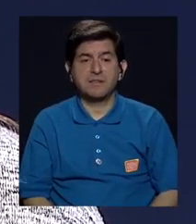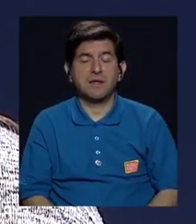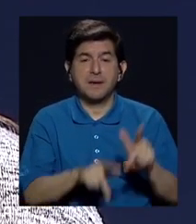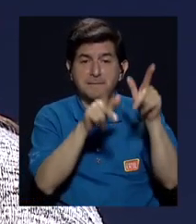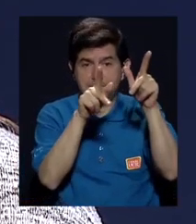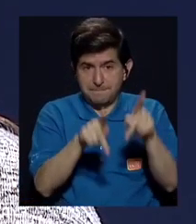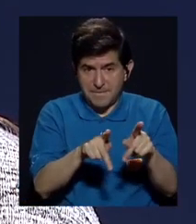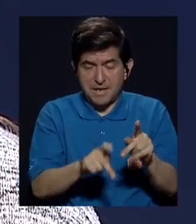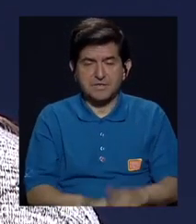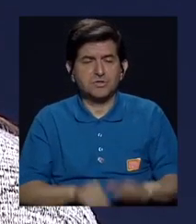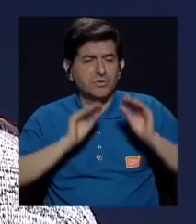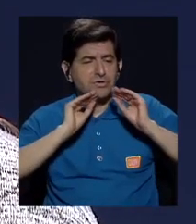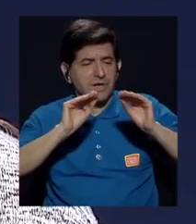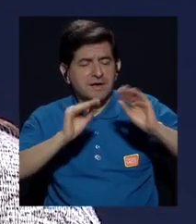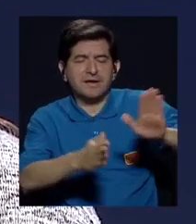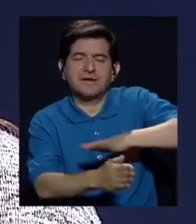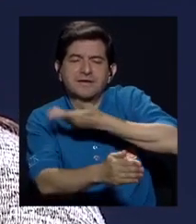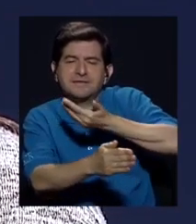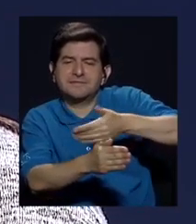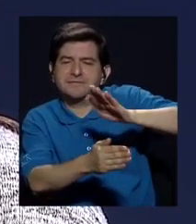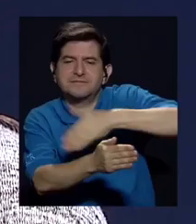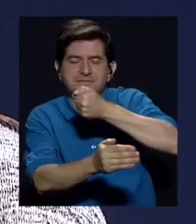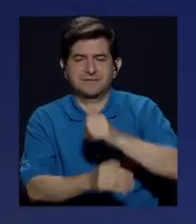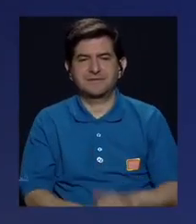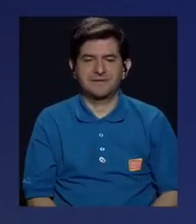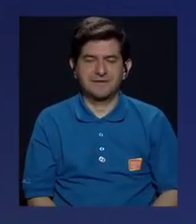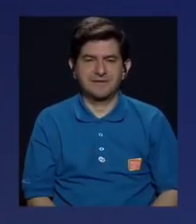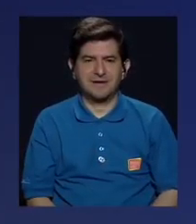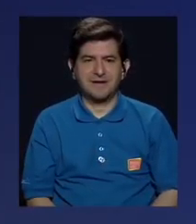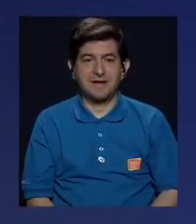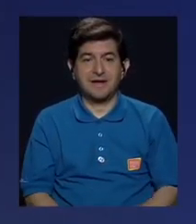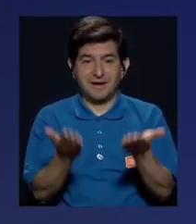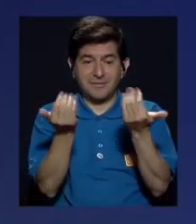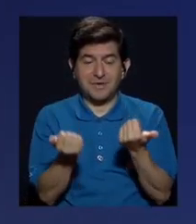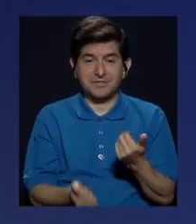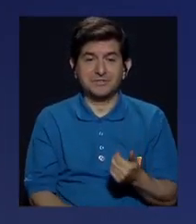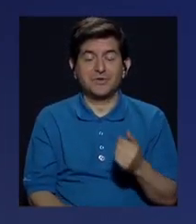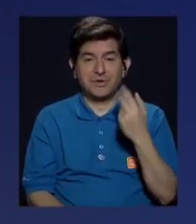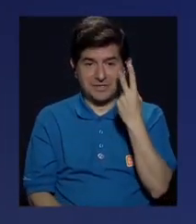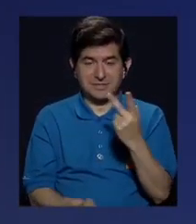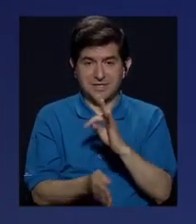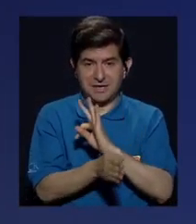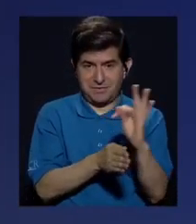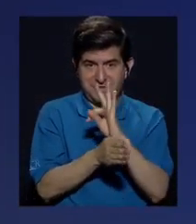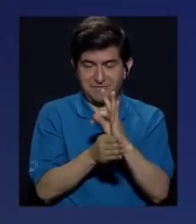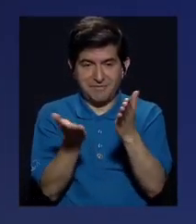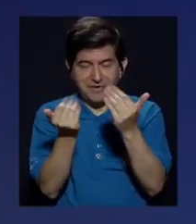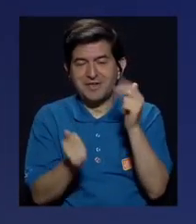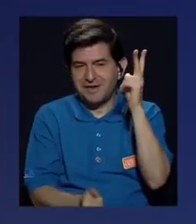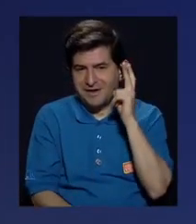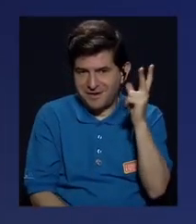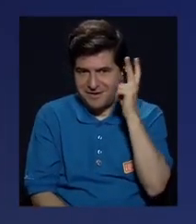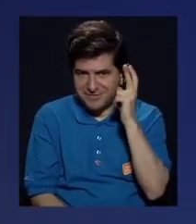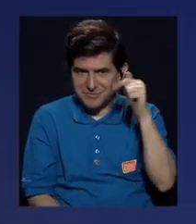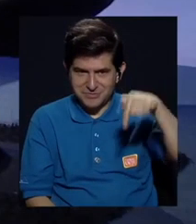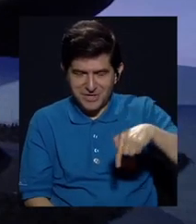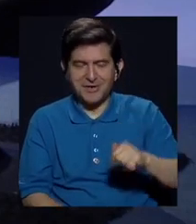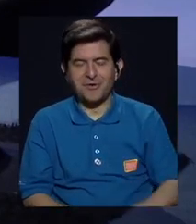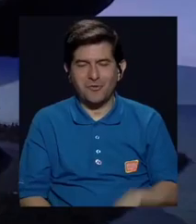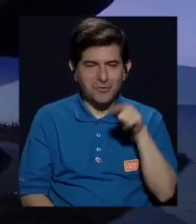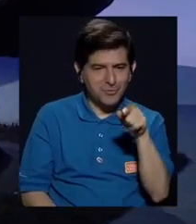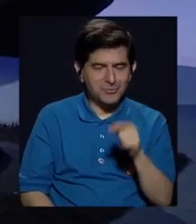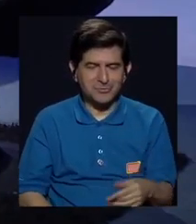persona que enseña música. Nuestros televidentes tienen necesariamente que escuchar una interpretación el día de hoy,